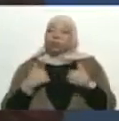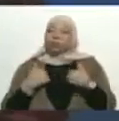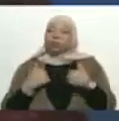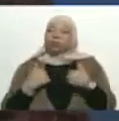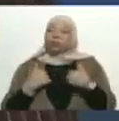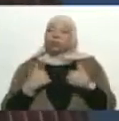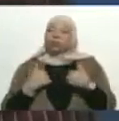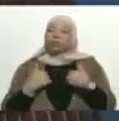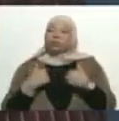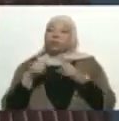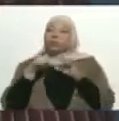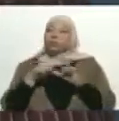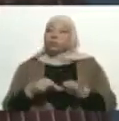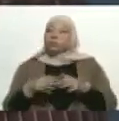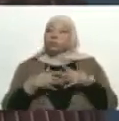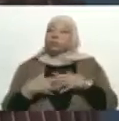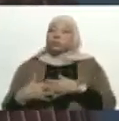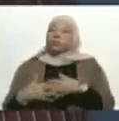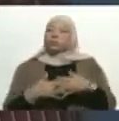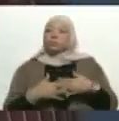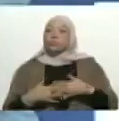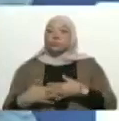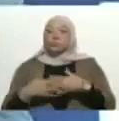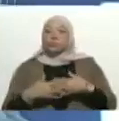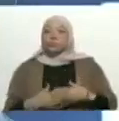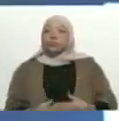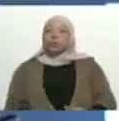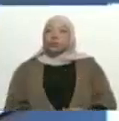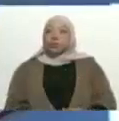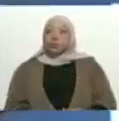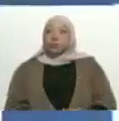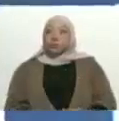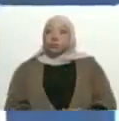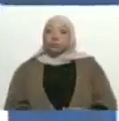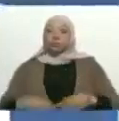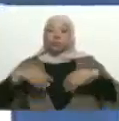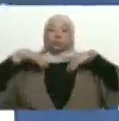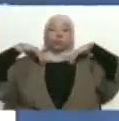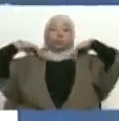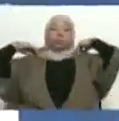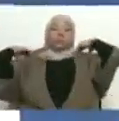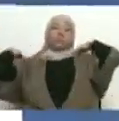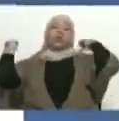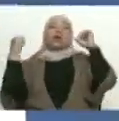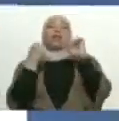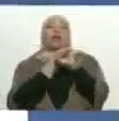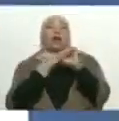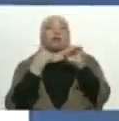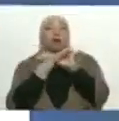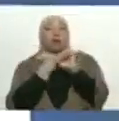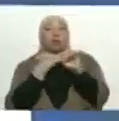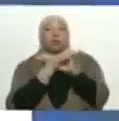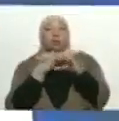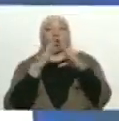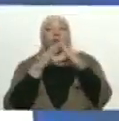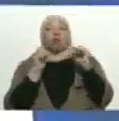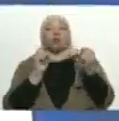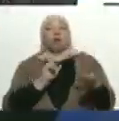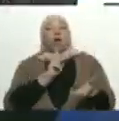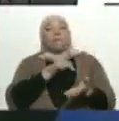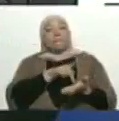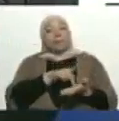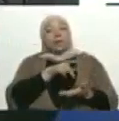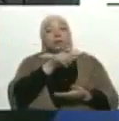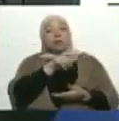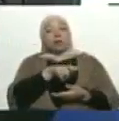que les ha impuesto Estados Unidos. Hernando, ¿podría hablarnos un poco sobre el compromiso de cada uno de los participantes